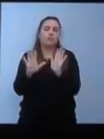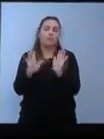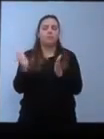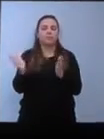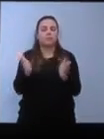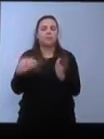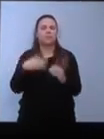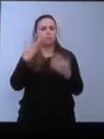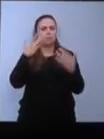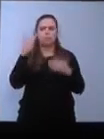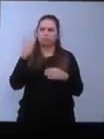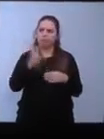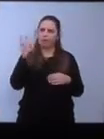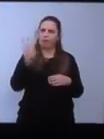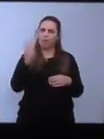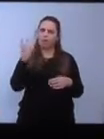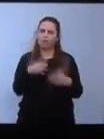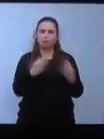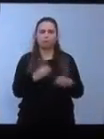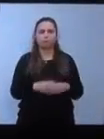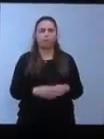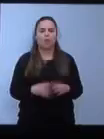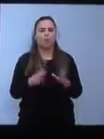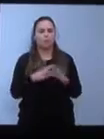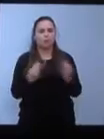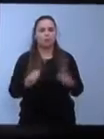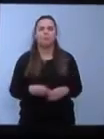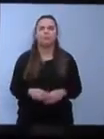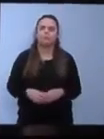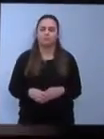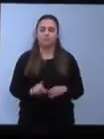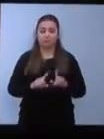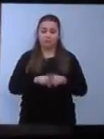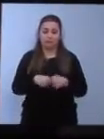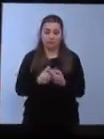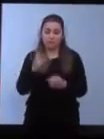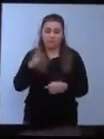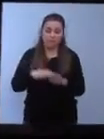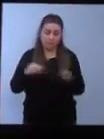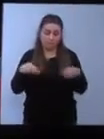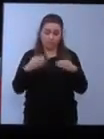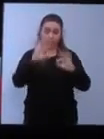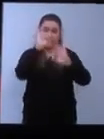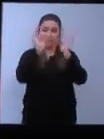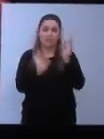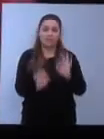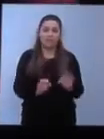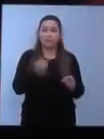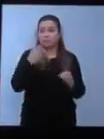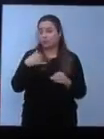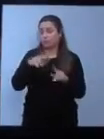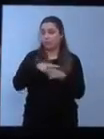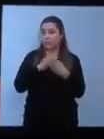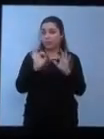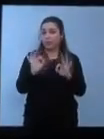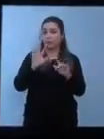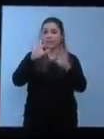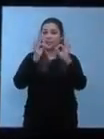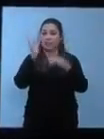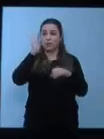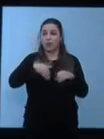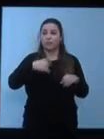temporada vamos notando que vienen más. Pero van a la Covatilla. Andaluzas. También. Familias que vienen a disfrutar de la nieve y, como es el caso, que no hay nieve, no sé si